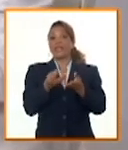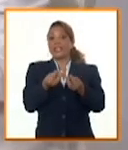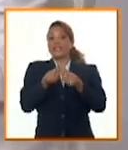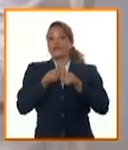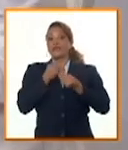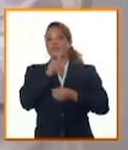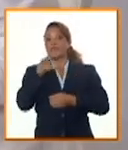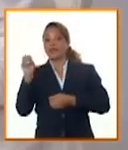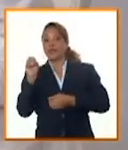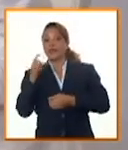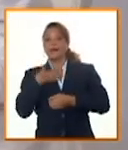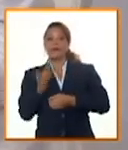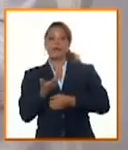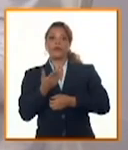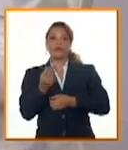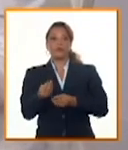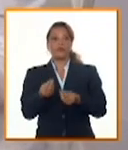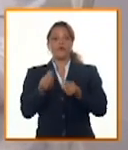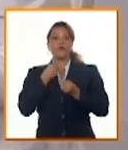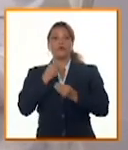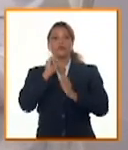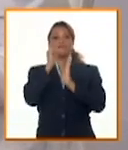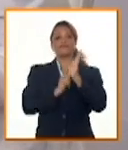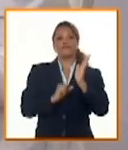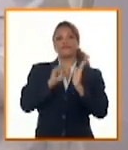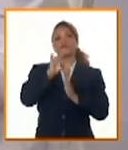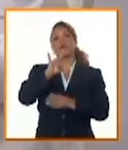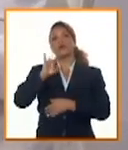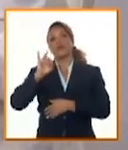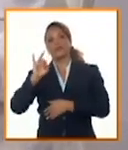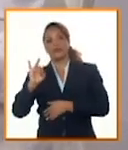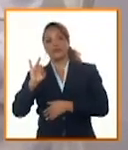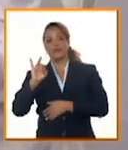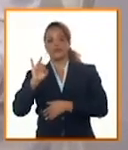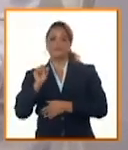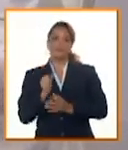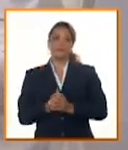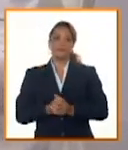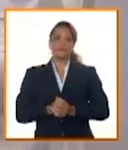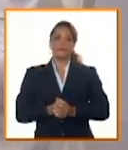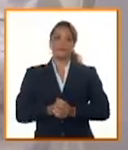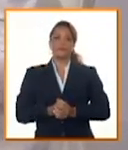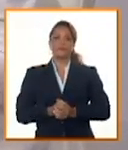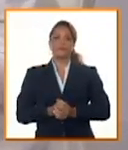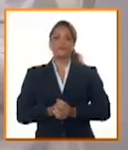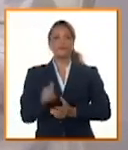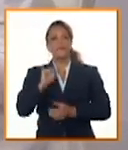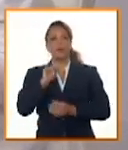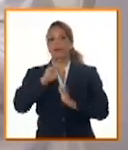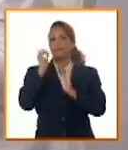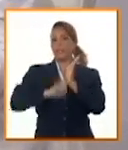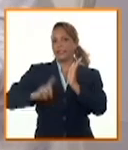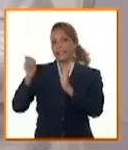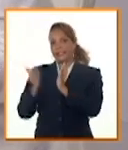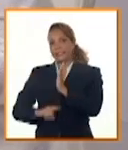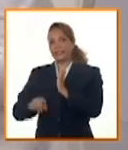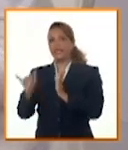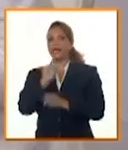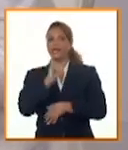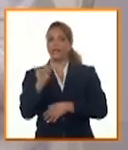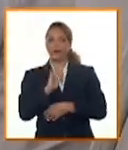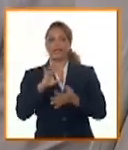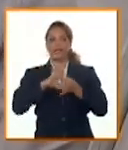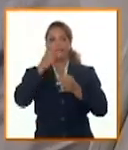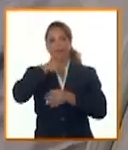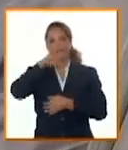él lo que se le debitan Son 97 tiene un 3% de descuento Igual cuando paga la factura eléctrica o la electricidad